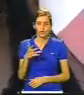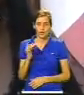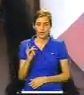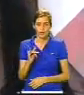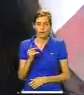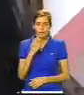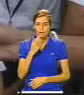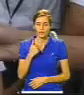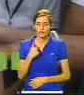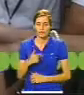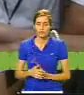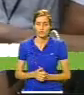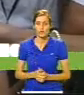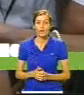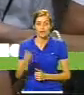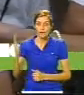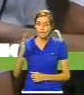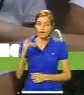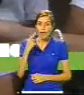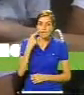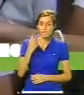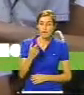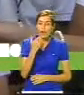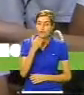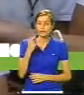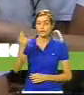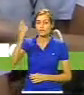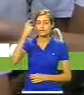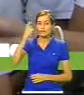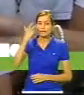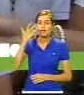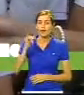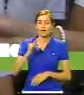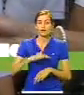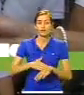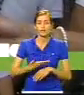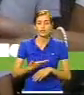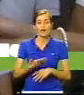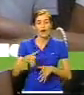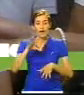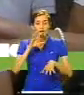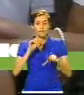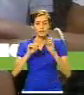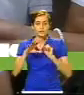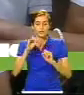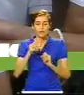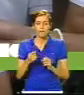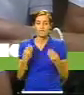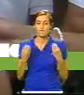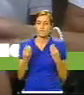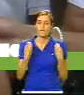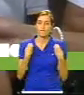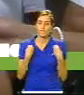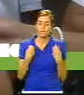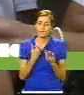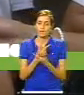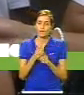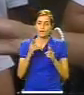pudieron decir. Que vengan a ver la enseñanza que nos van a dar para que aprendan de la vida de Simón Bolívar